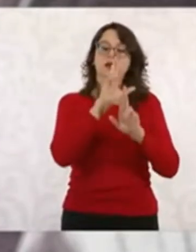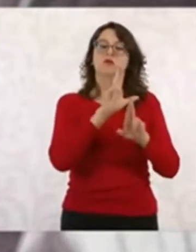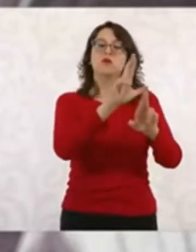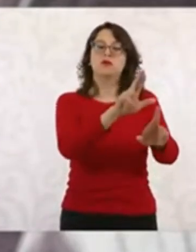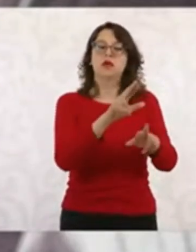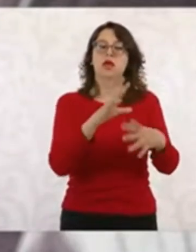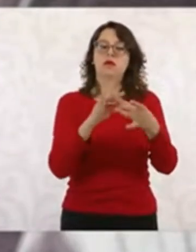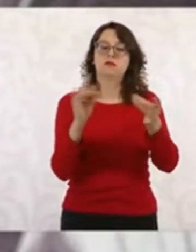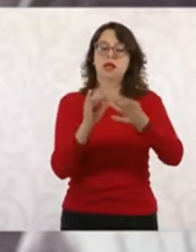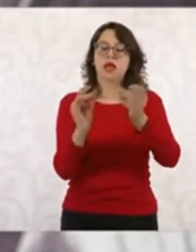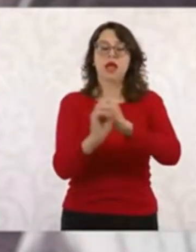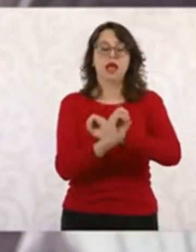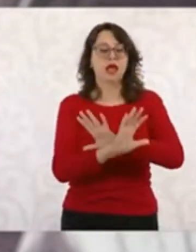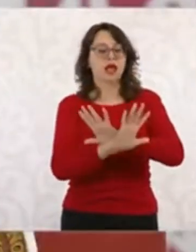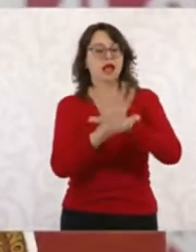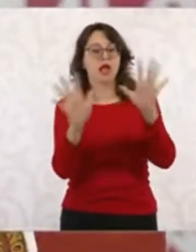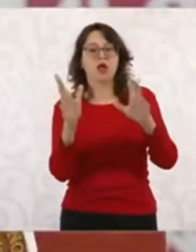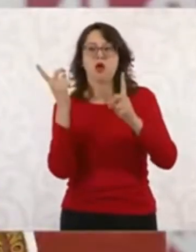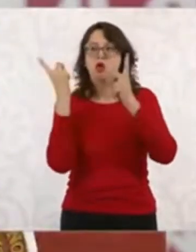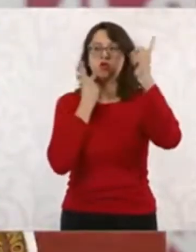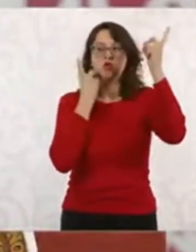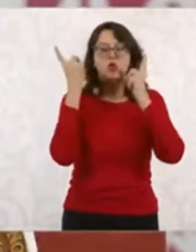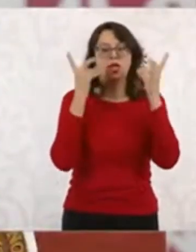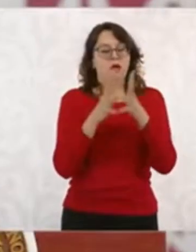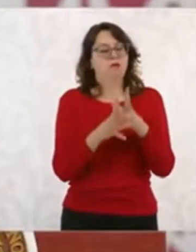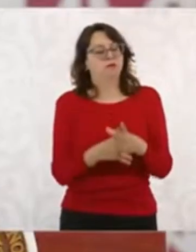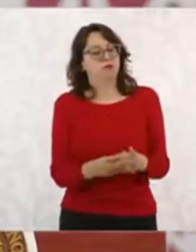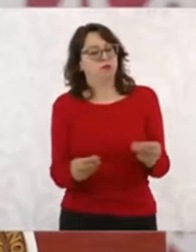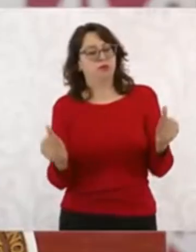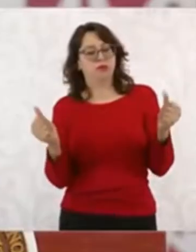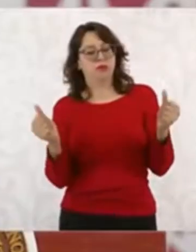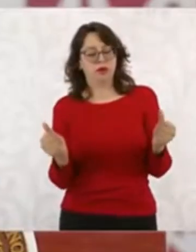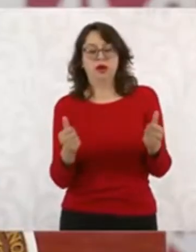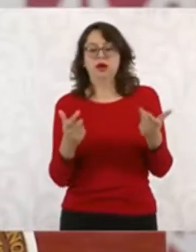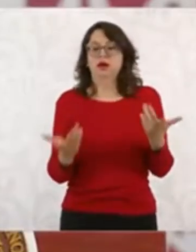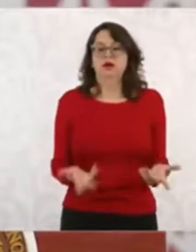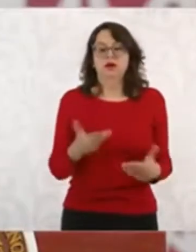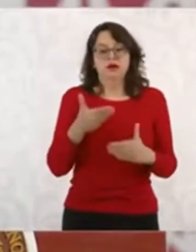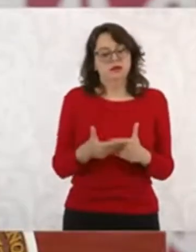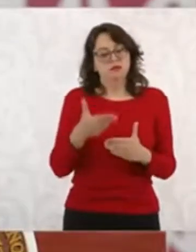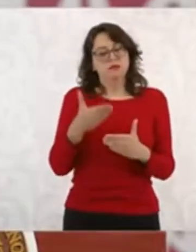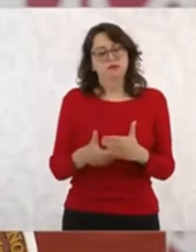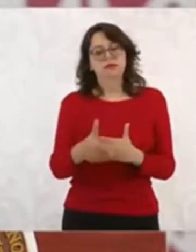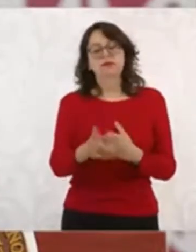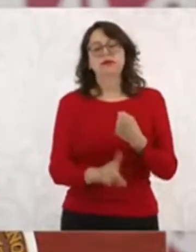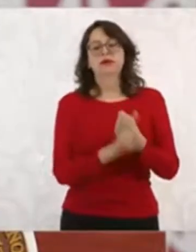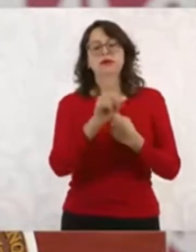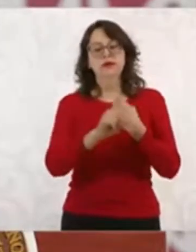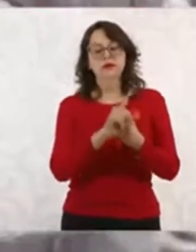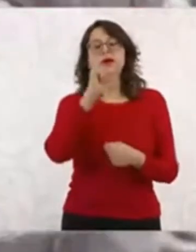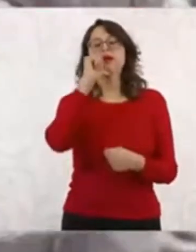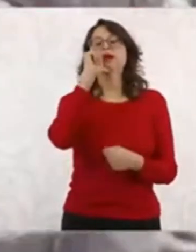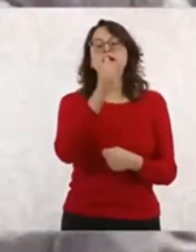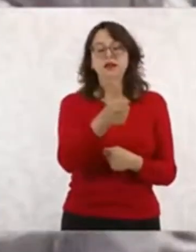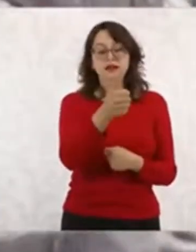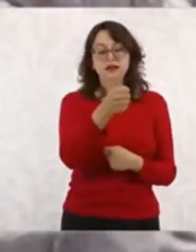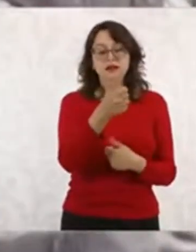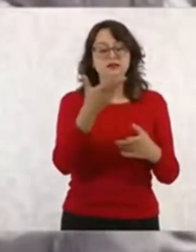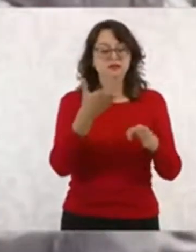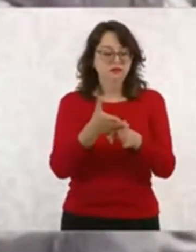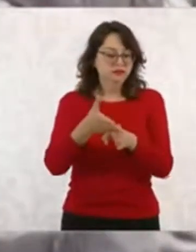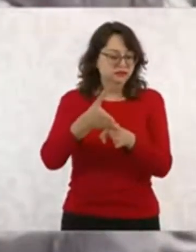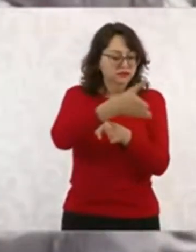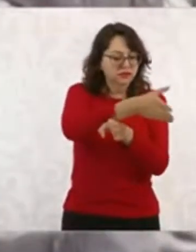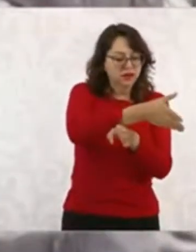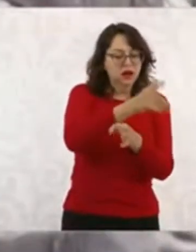se disipen y quede sin ningún problema que las etapas anteriores a la